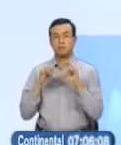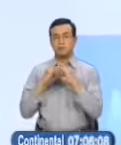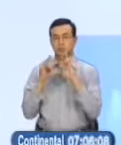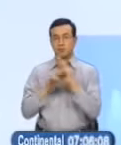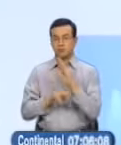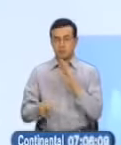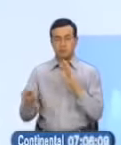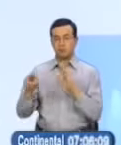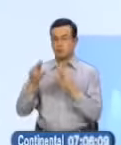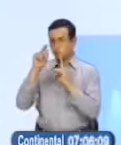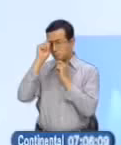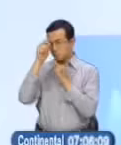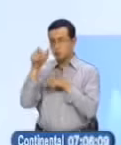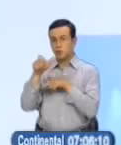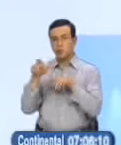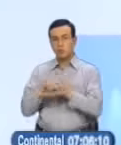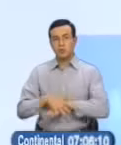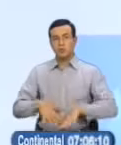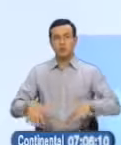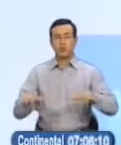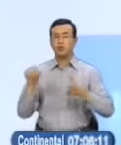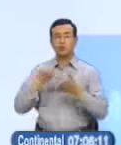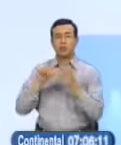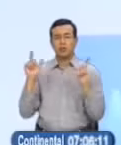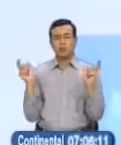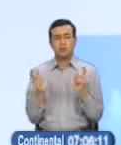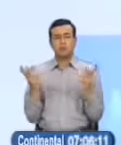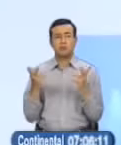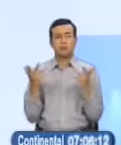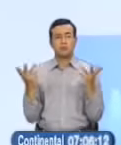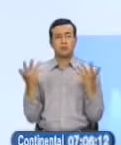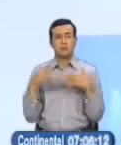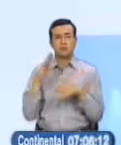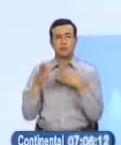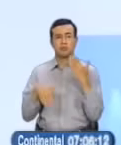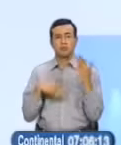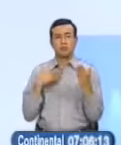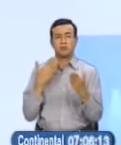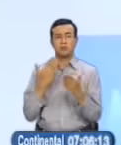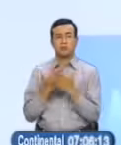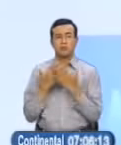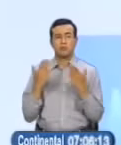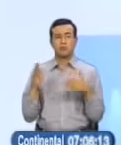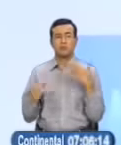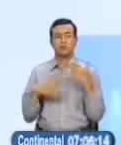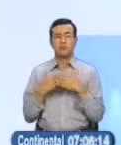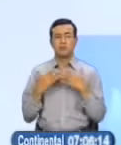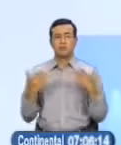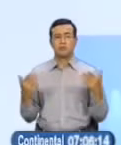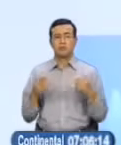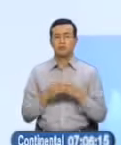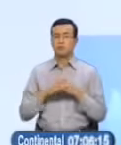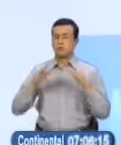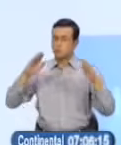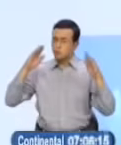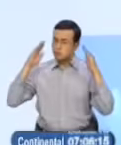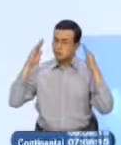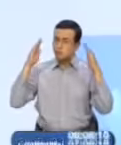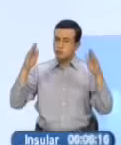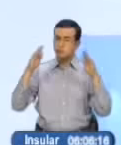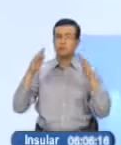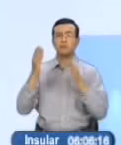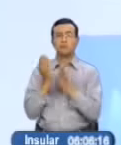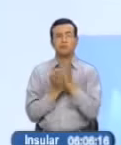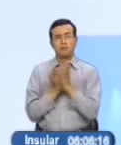en los albergues, porque es un espacio, una microciudad, donde se encuentran concentrados todos los la atención de